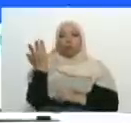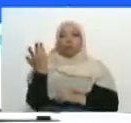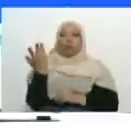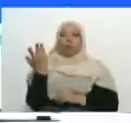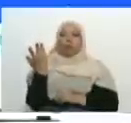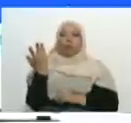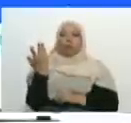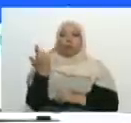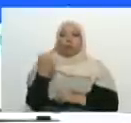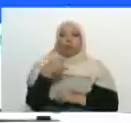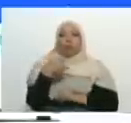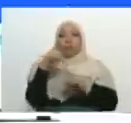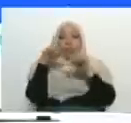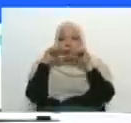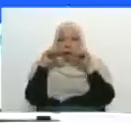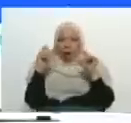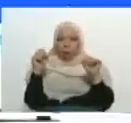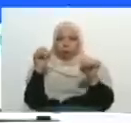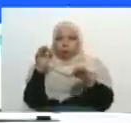a juristas internacionales,